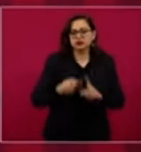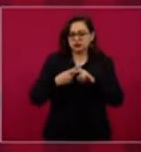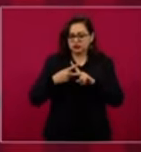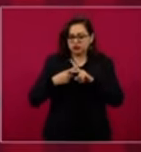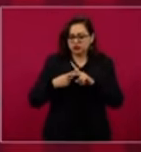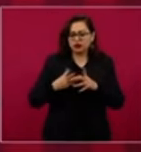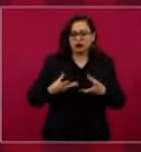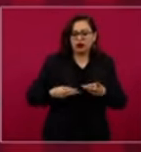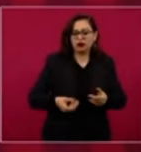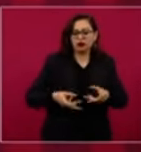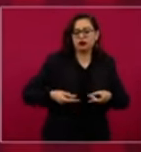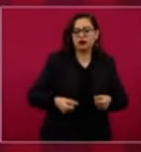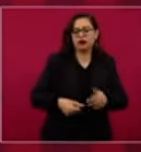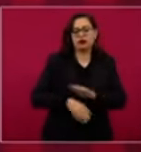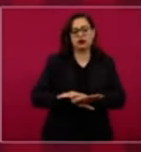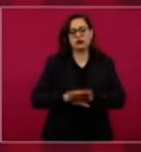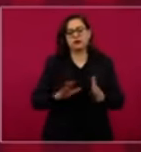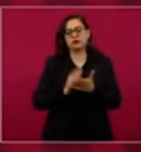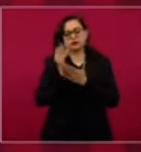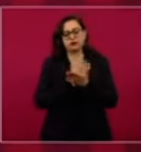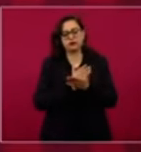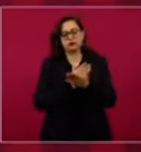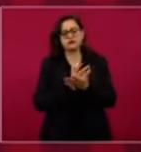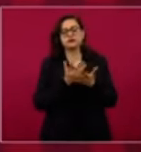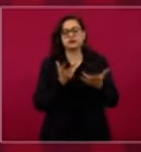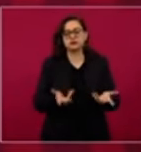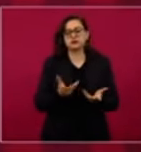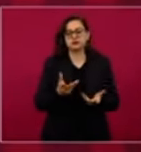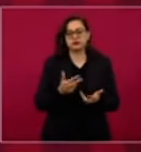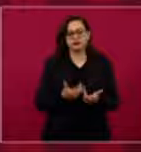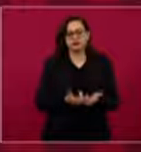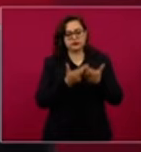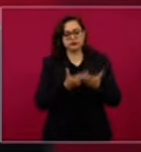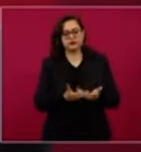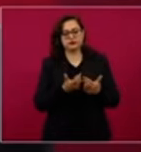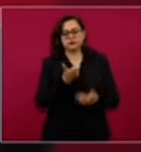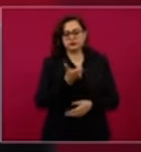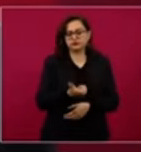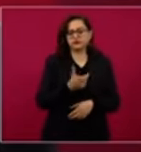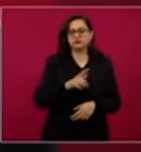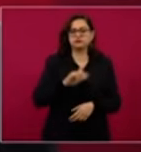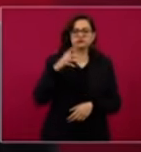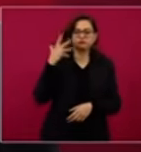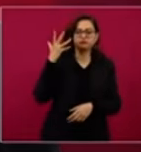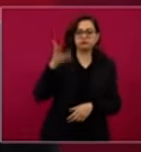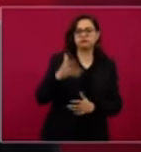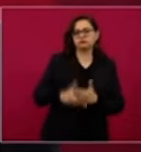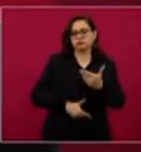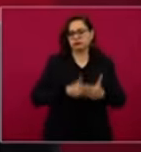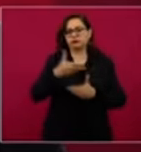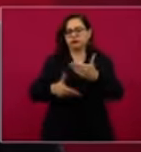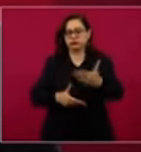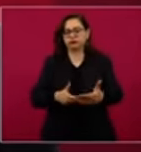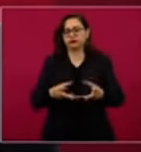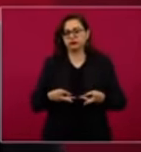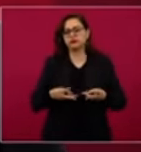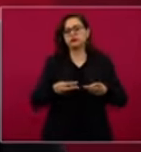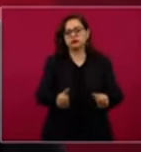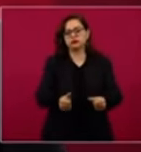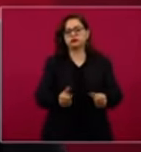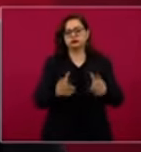de la revocación del mandato que pudieran ser canalizados a las etapas posteriores del proceso.